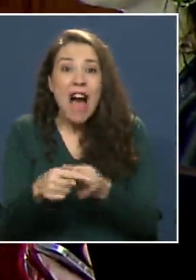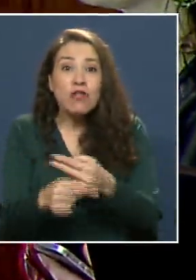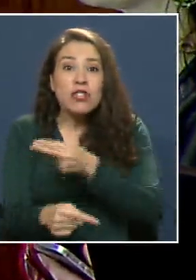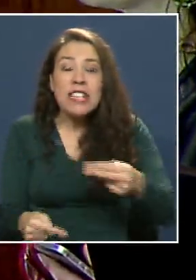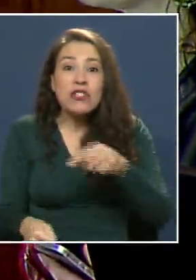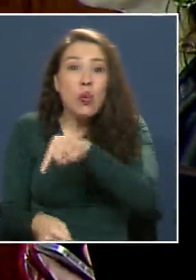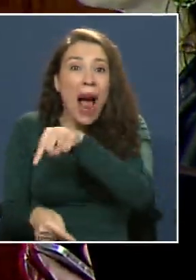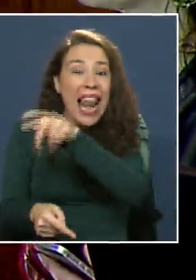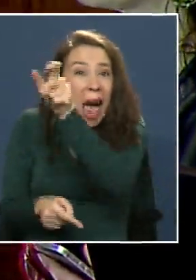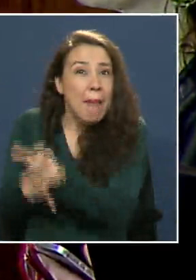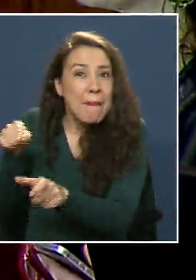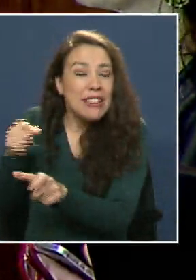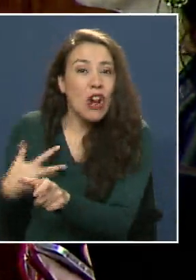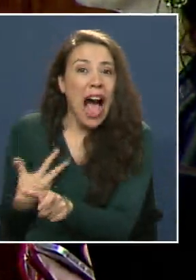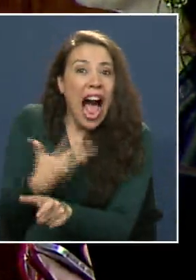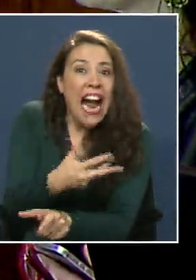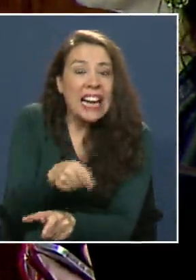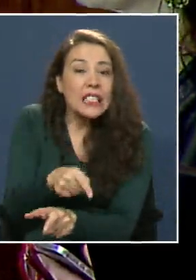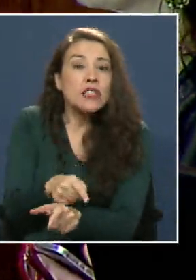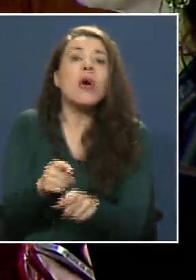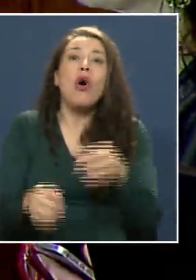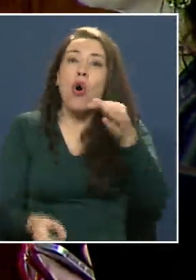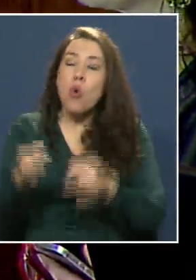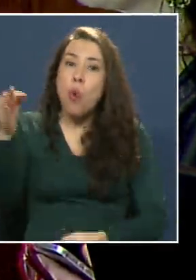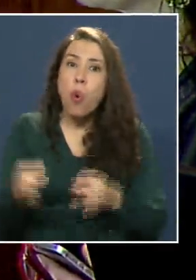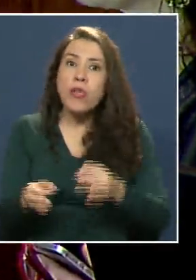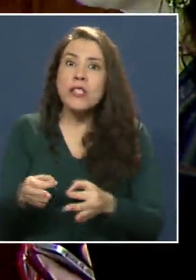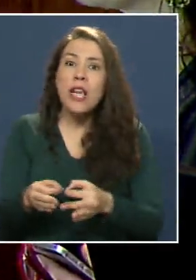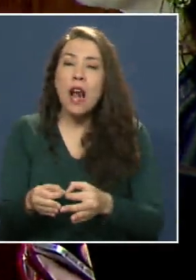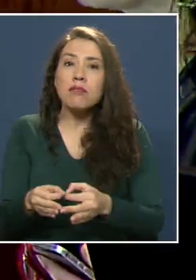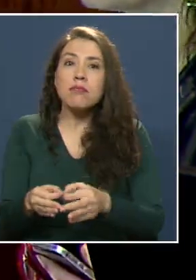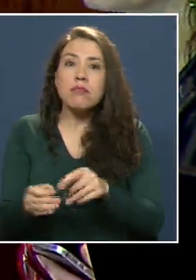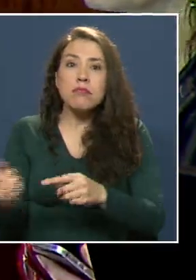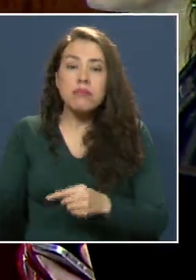da en el contexto de un proceso judicial inquisitivo